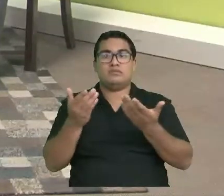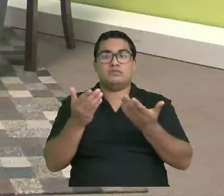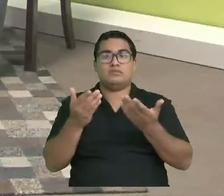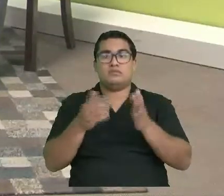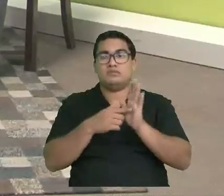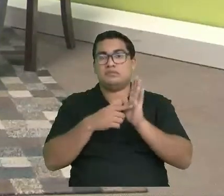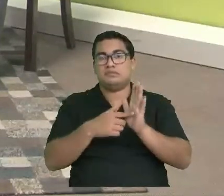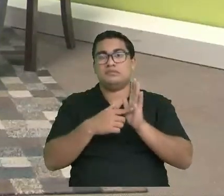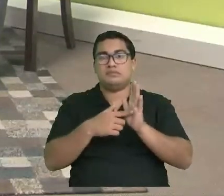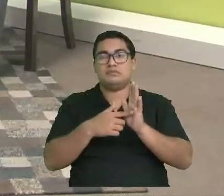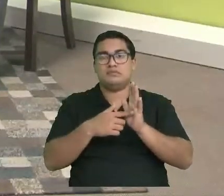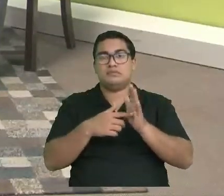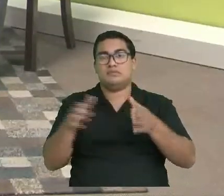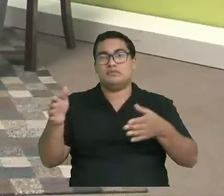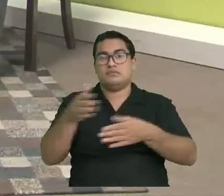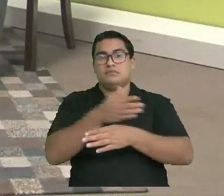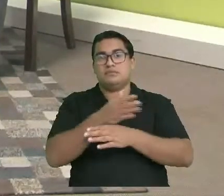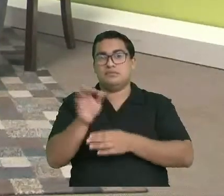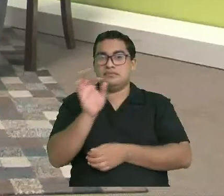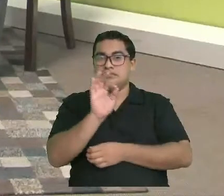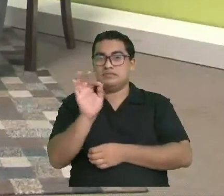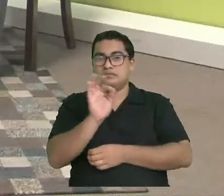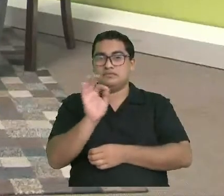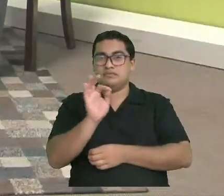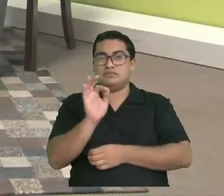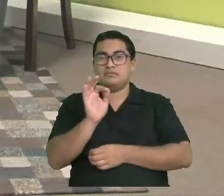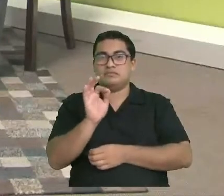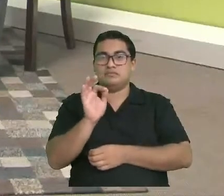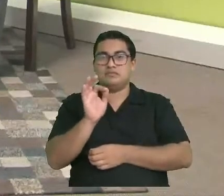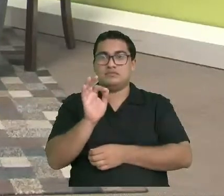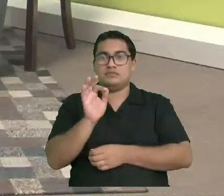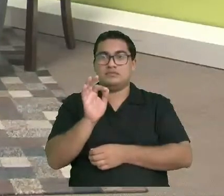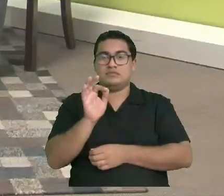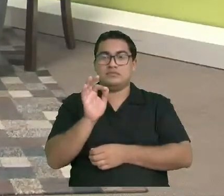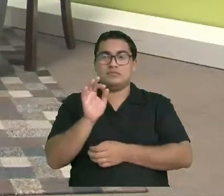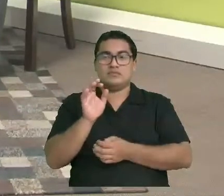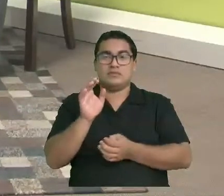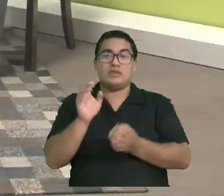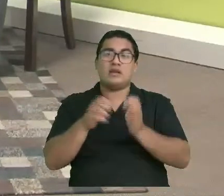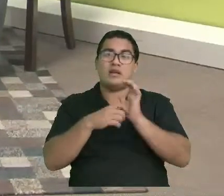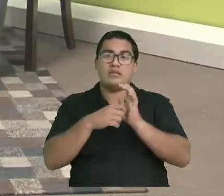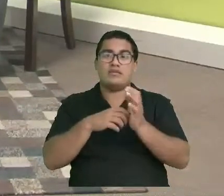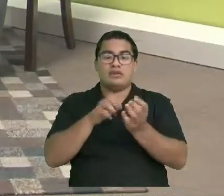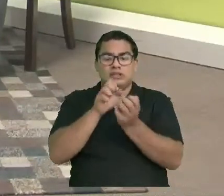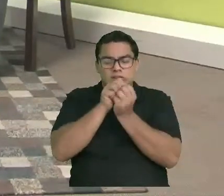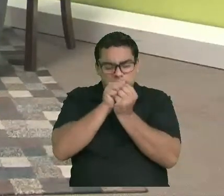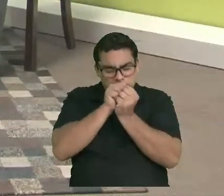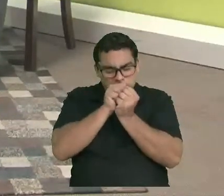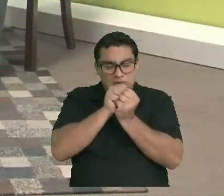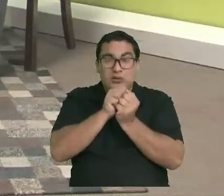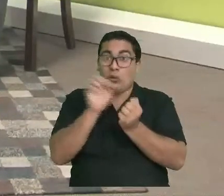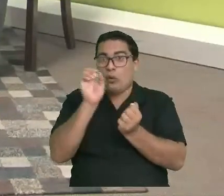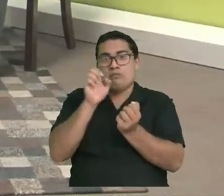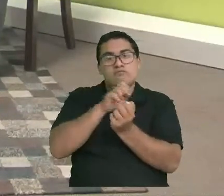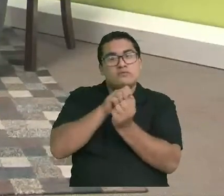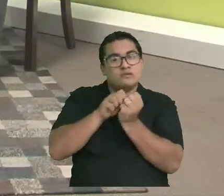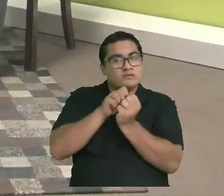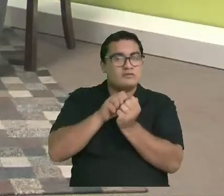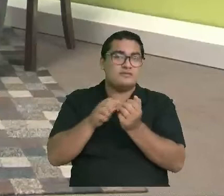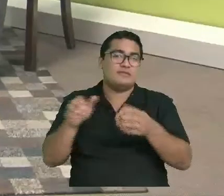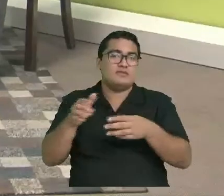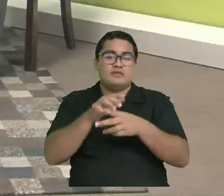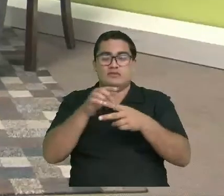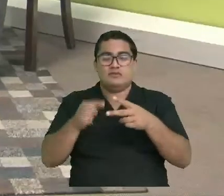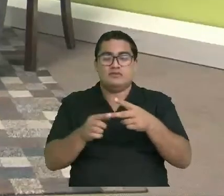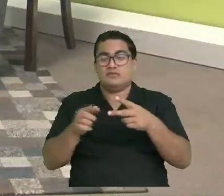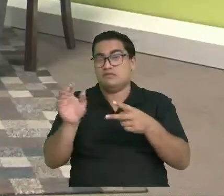por, según el tipo, ¿verdad?, de bruxismo, si es central o céntrico, perdón, que es al apretar los dientes, pueden dañarse los cuellos de los